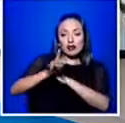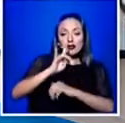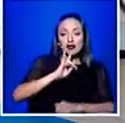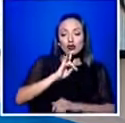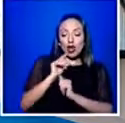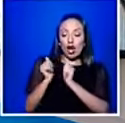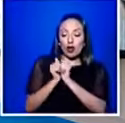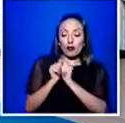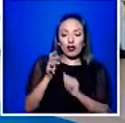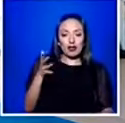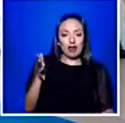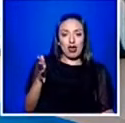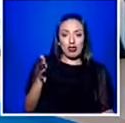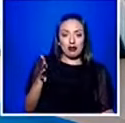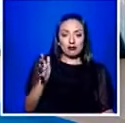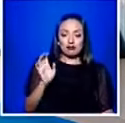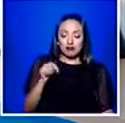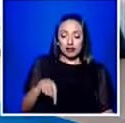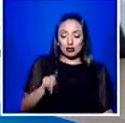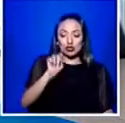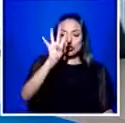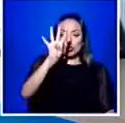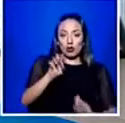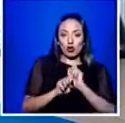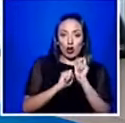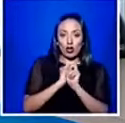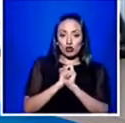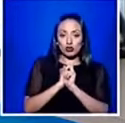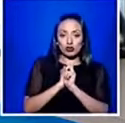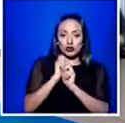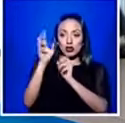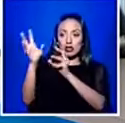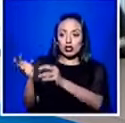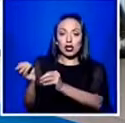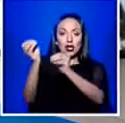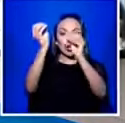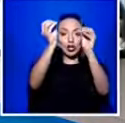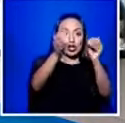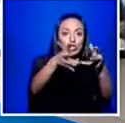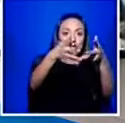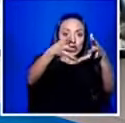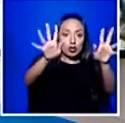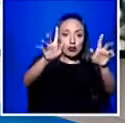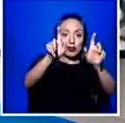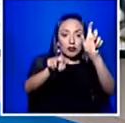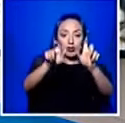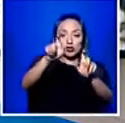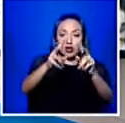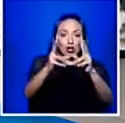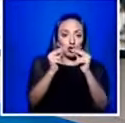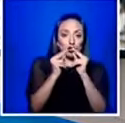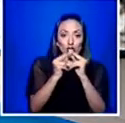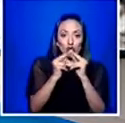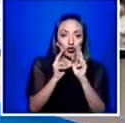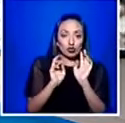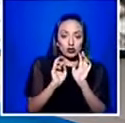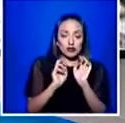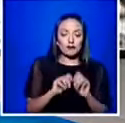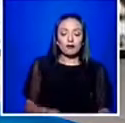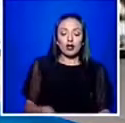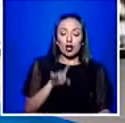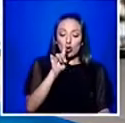acompañantes o con coyoteros en los últimos 4 años y han sido entregados a personas desconocidas. Según la ONG